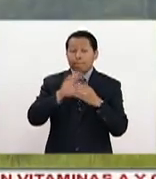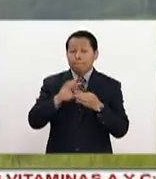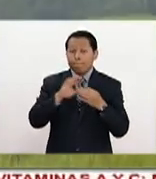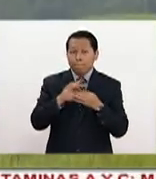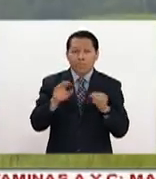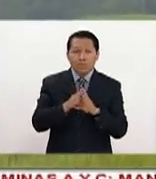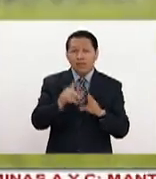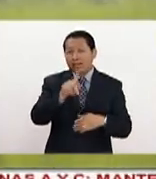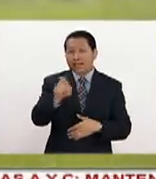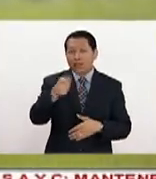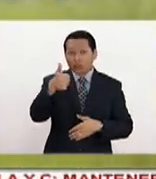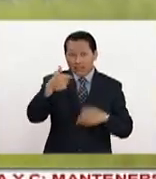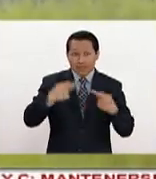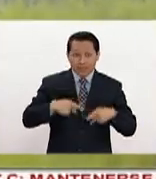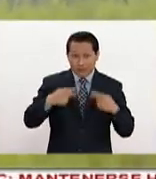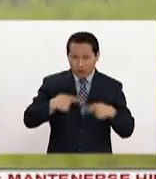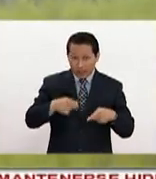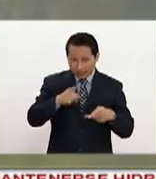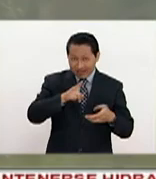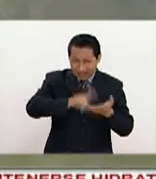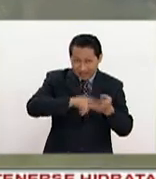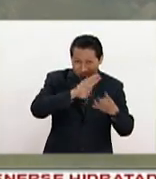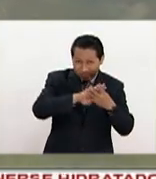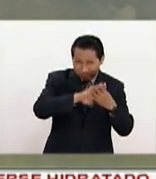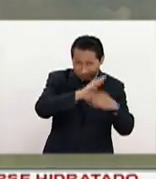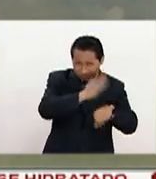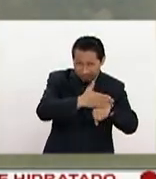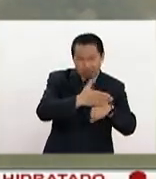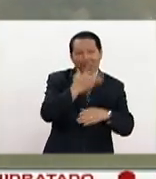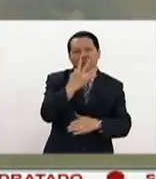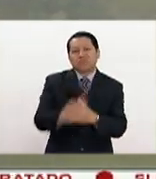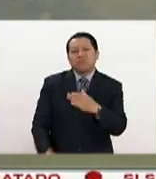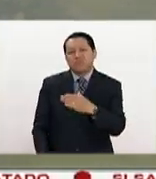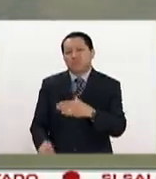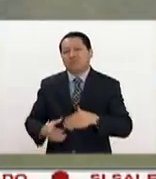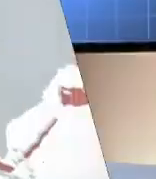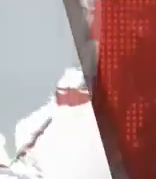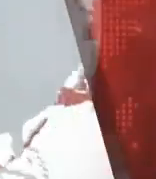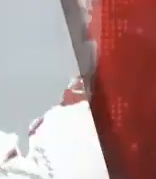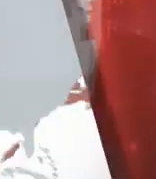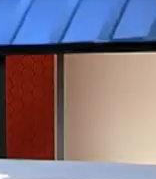menos 106 reos escaparon de prisión durante este motín.